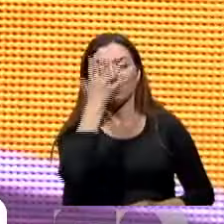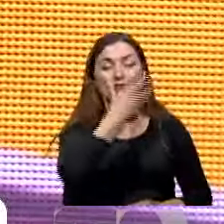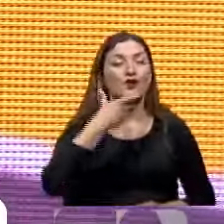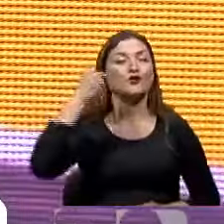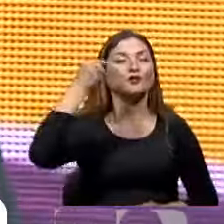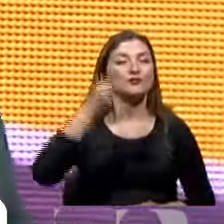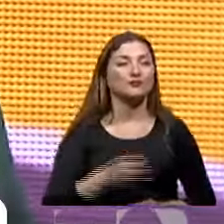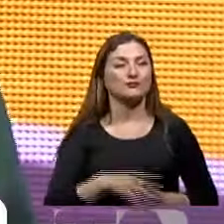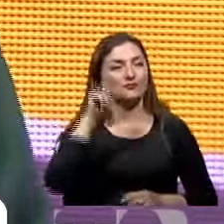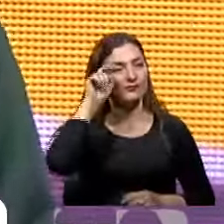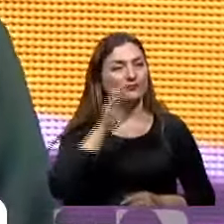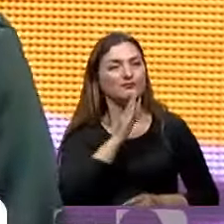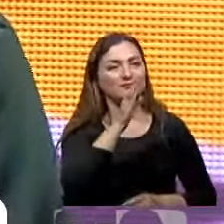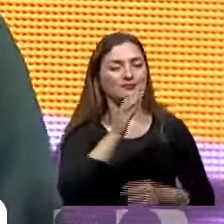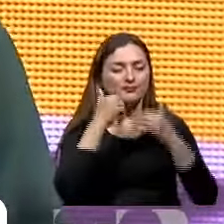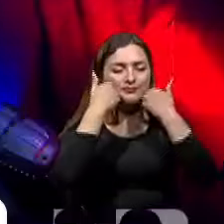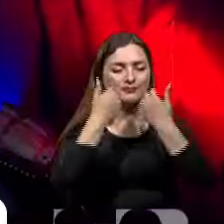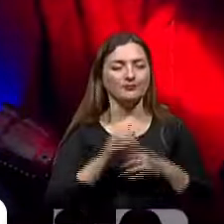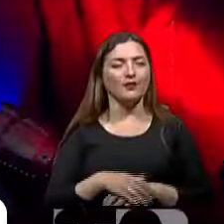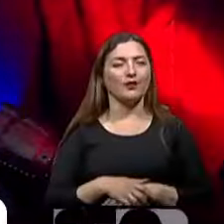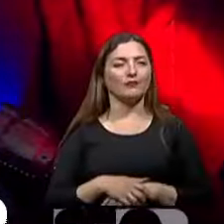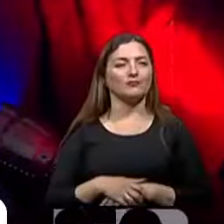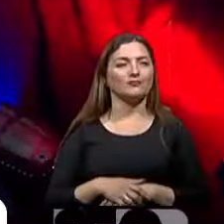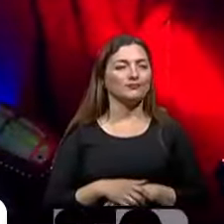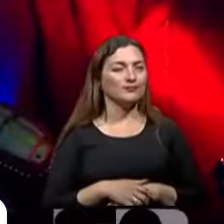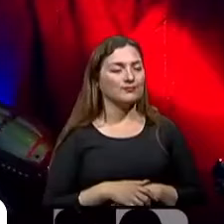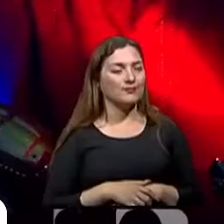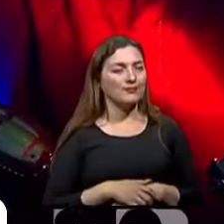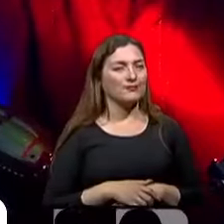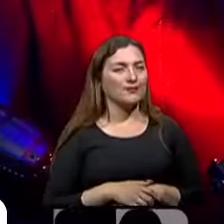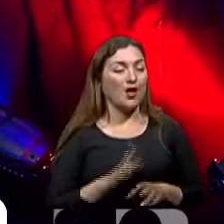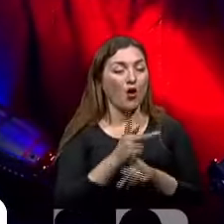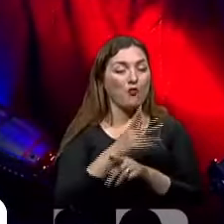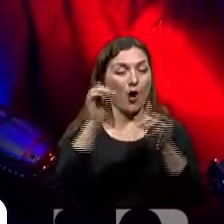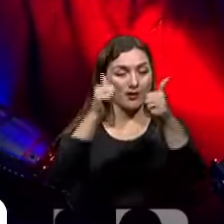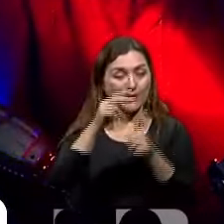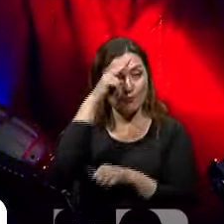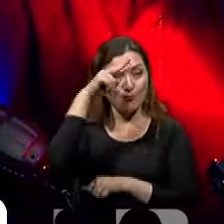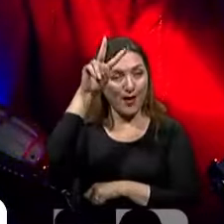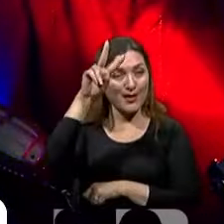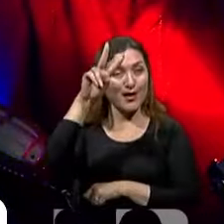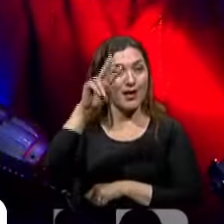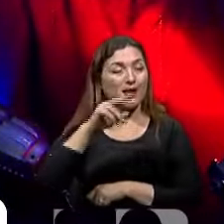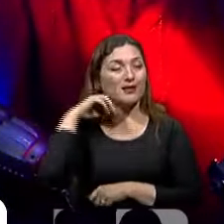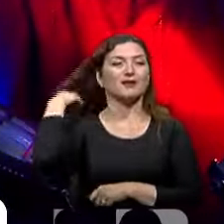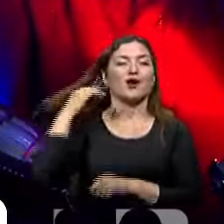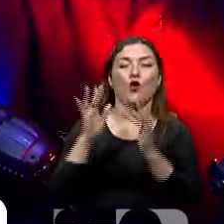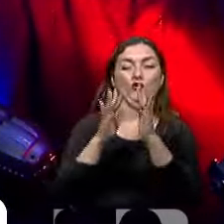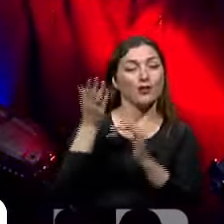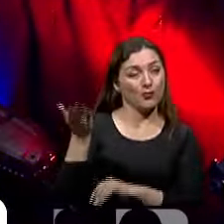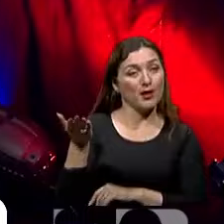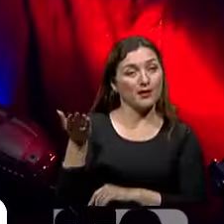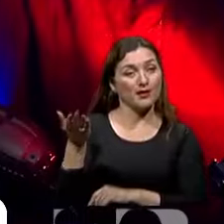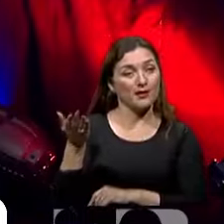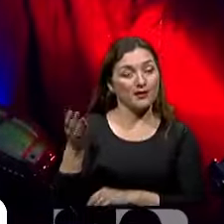para mí, que la recordaré siempre con mucho cariño. Y ya me enteré que la misma producción de los artistas mexicanos, los consagrados Jesse y Joy, se comunicaron contigo para que tú